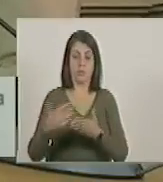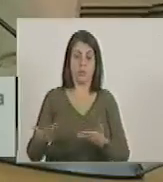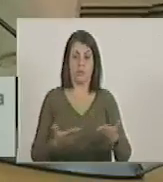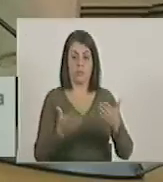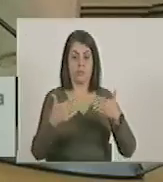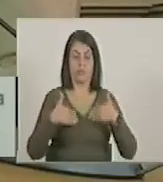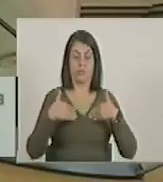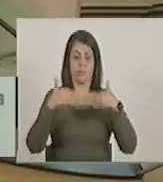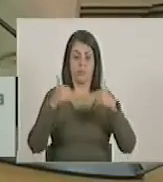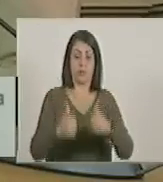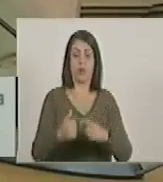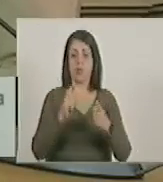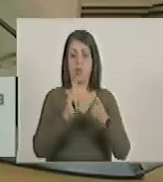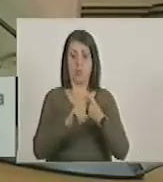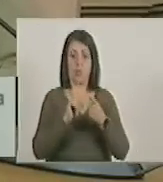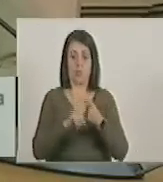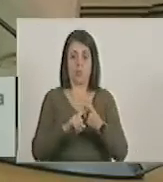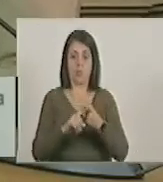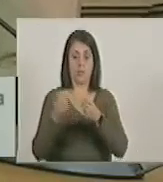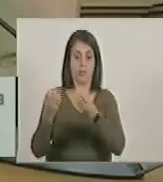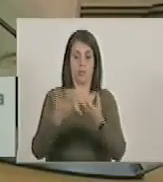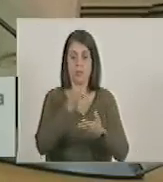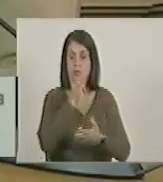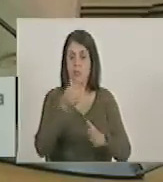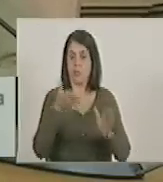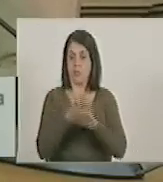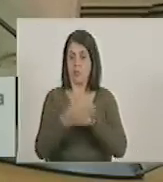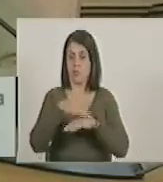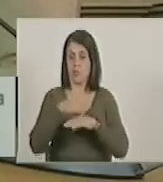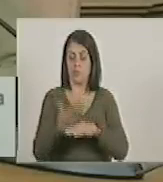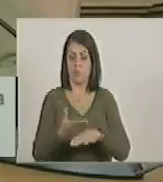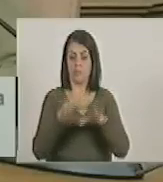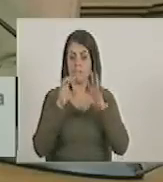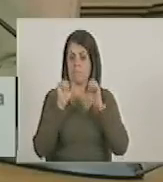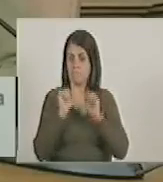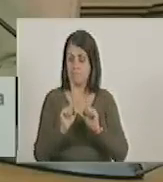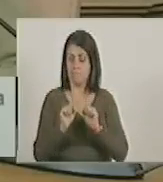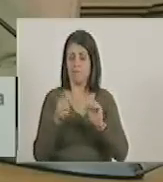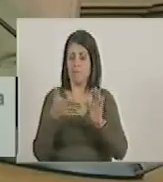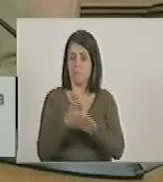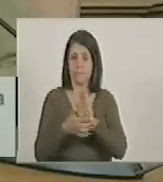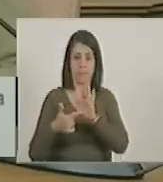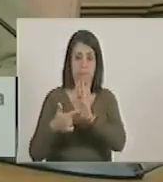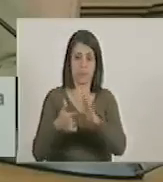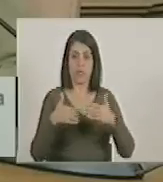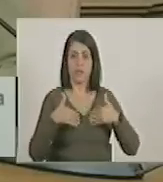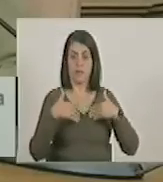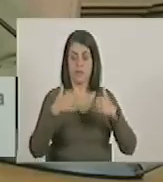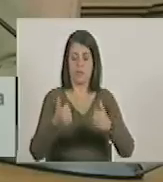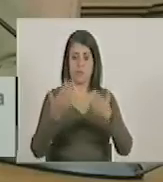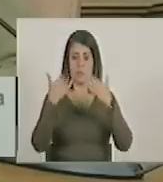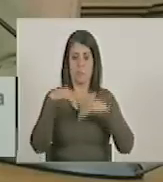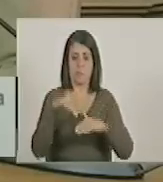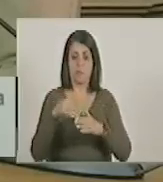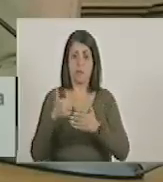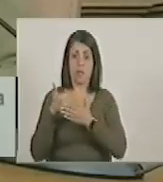de salud. 1. Recibir información en términos comprensibles referidos a su estado de salud, al tratamiento de su condición